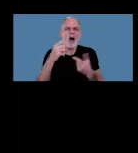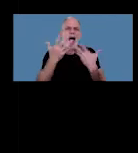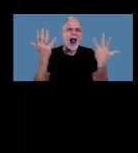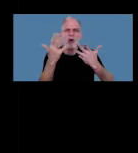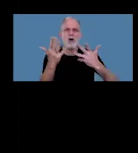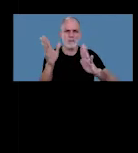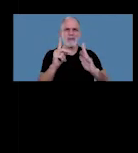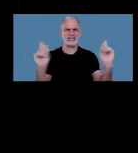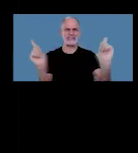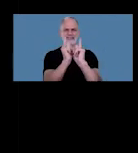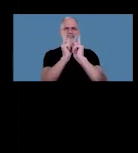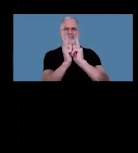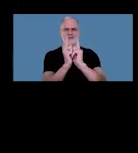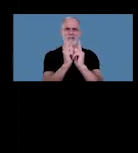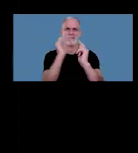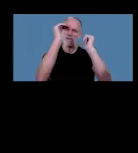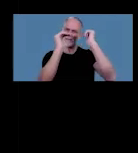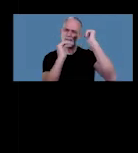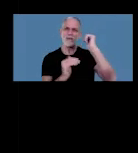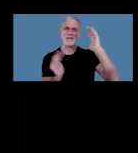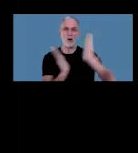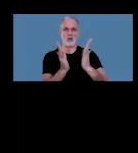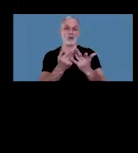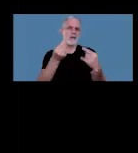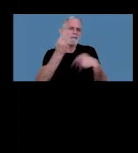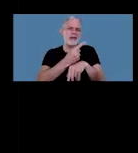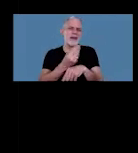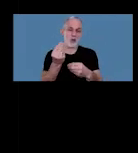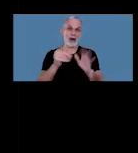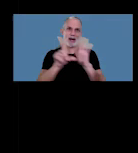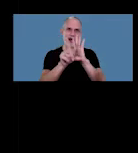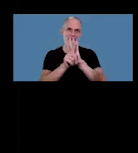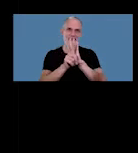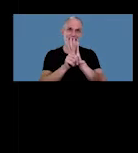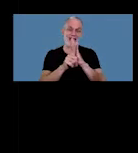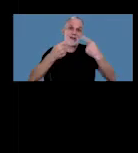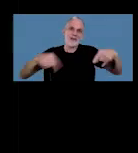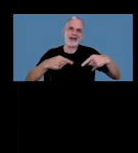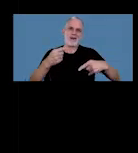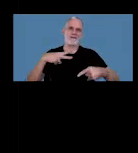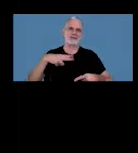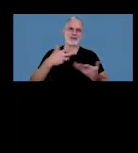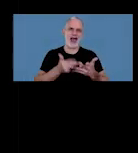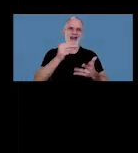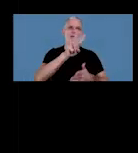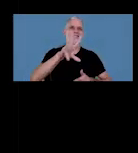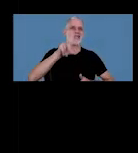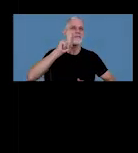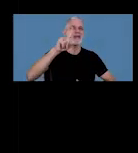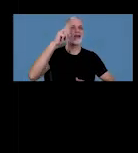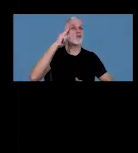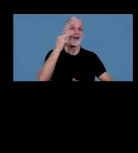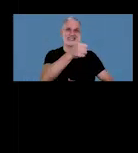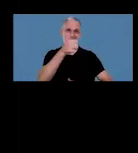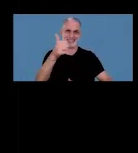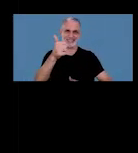todo resumido en las mismas filminas. ¿De dónde vamos a partir? Y de la Ley de Bienes Personales, de la 23.966. La